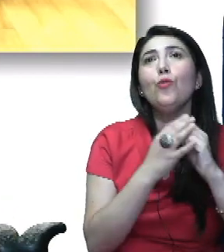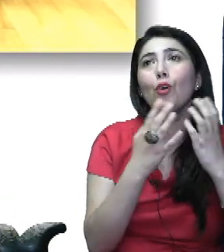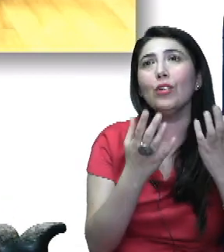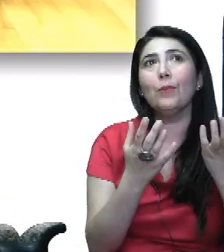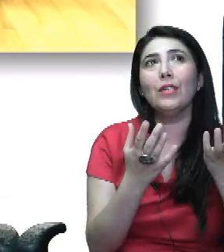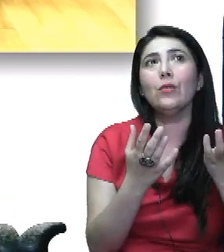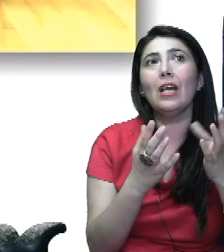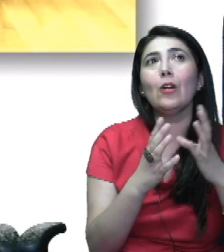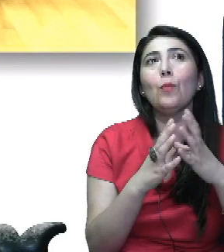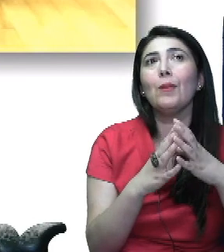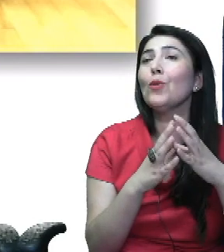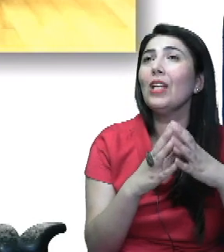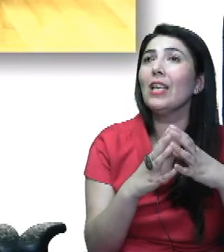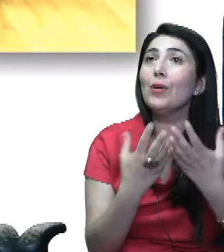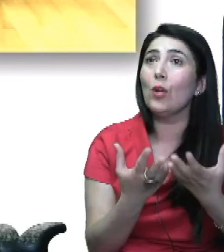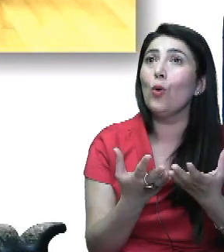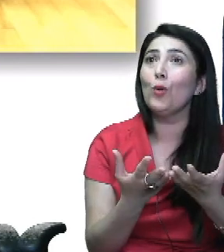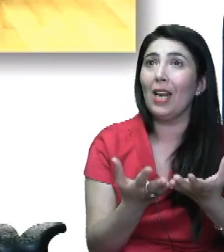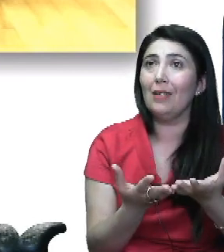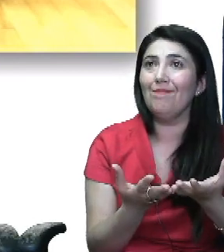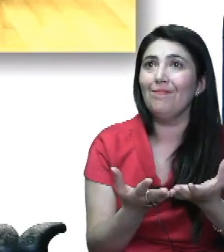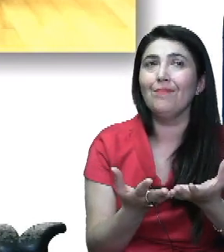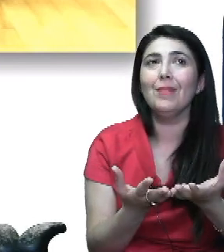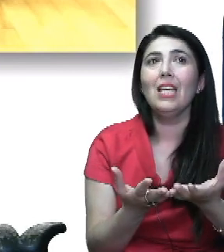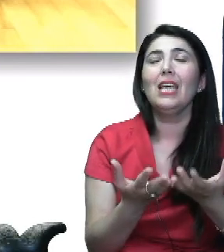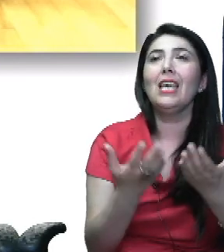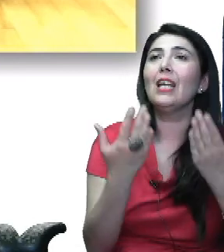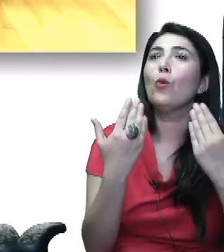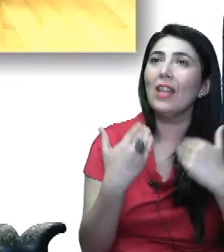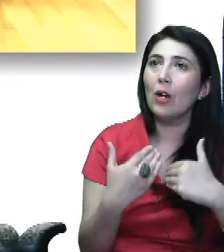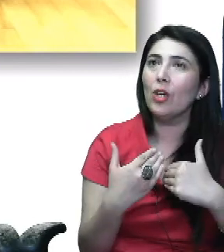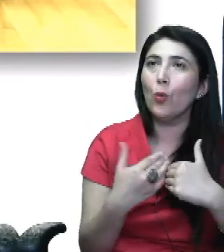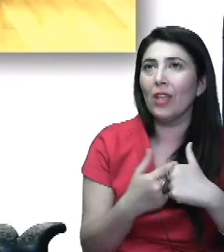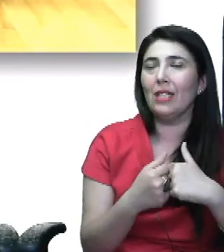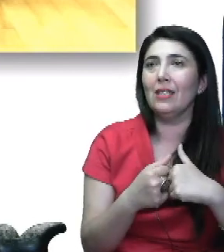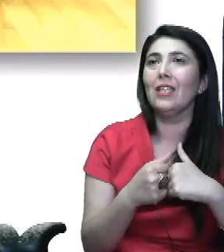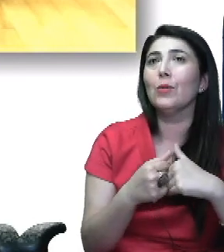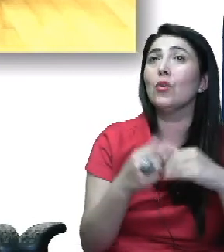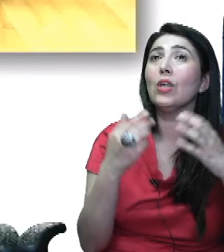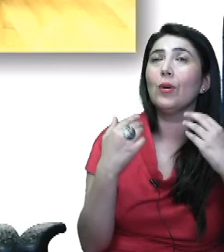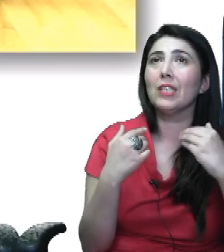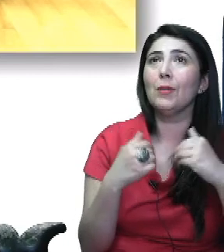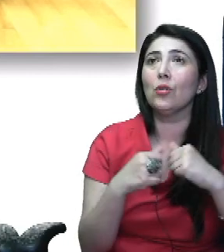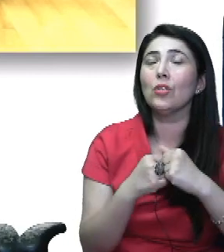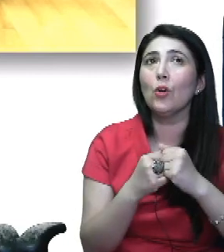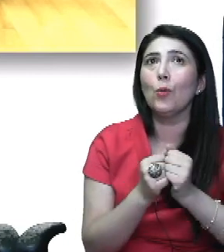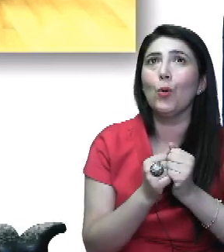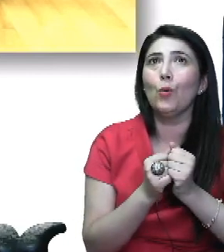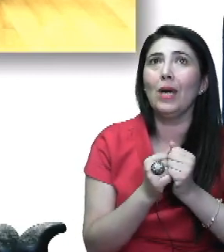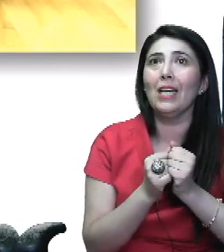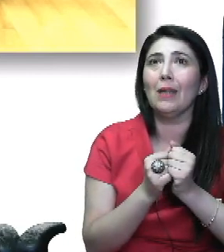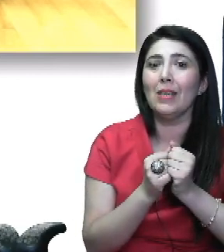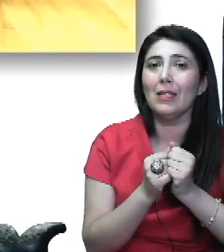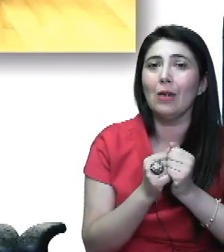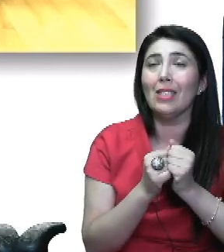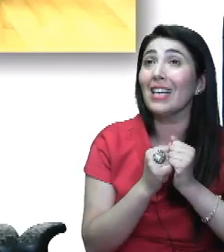Su foco está puesto en el acompañamiento del equipo de salud comunal y en el cuidar a los que cuidan. Entendemos este equipo ARSAM entonces como